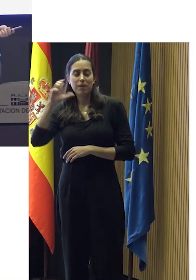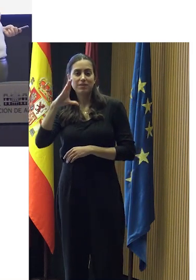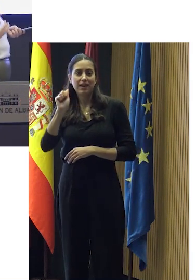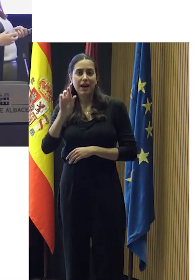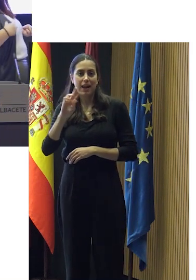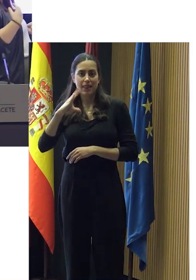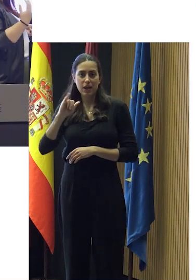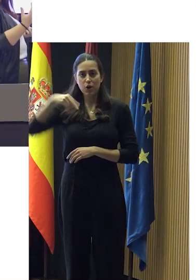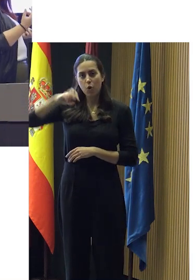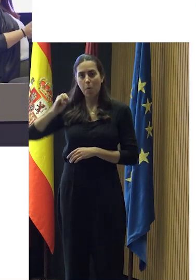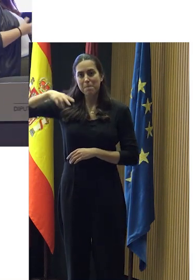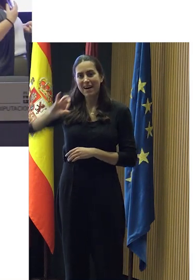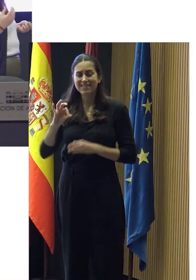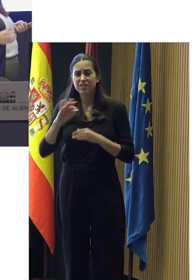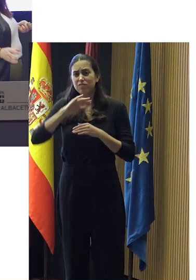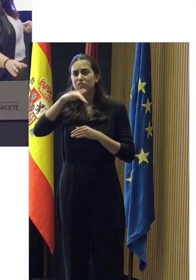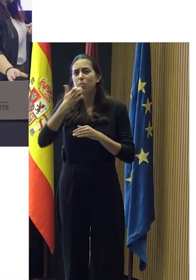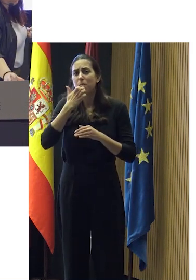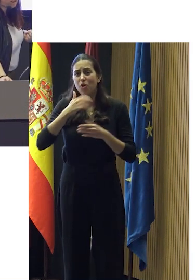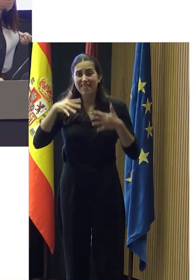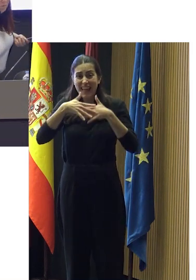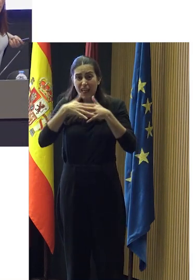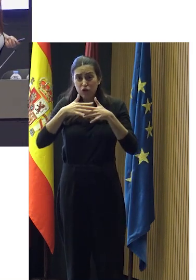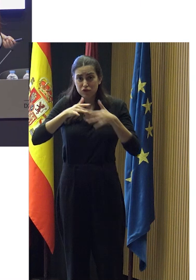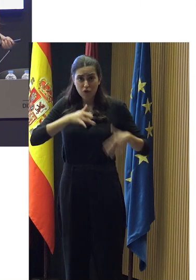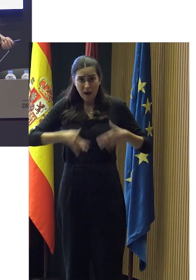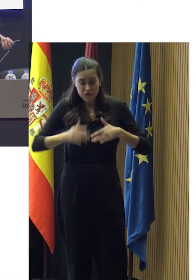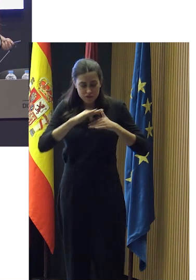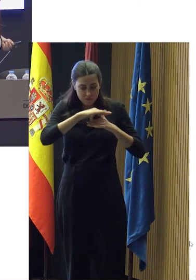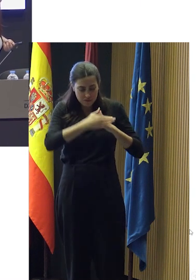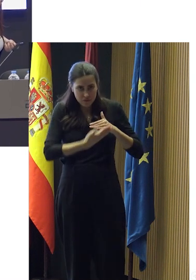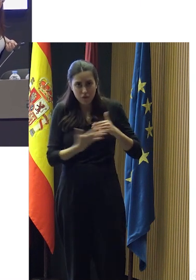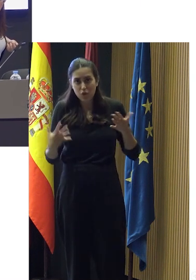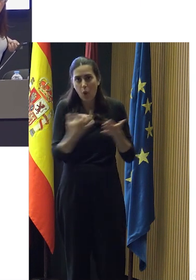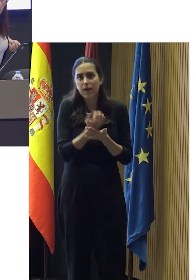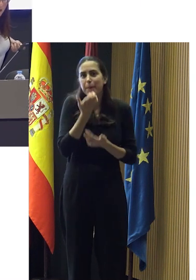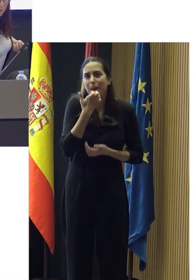epiteliales, que son las células que recubren todos los tejidos de nuestro organismo. También pueden estar